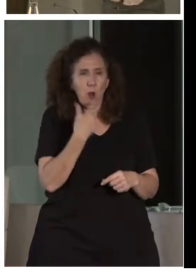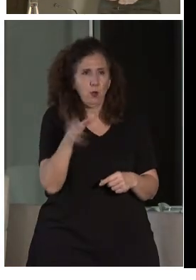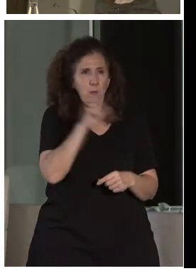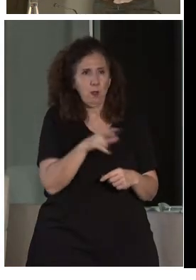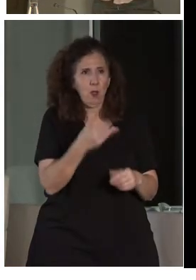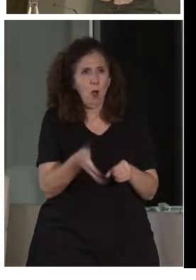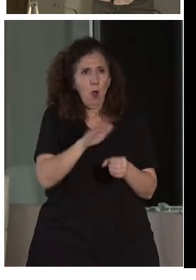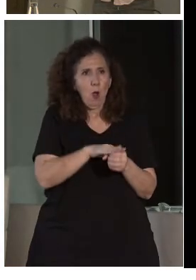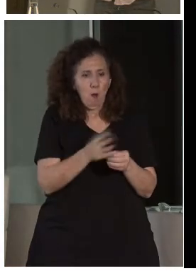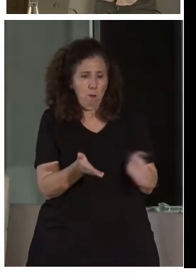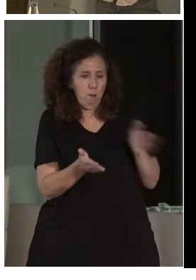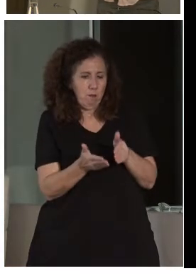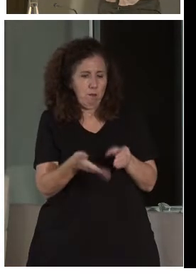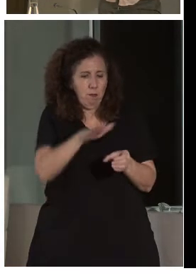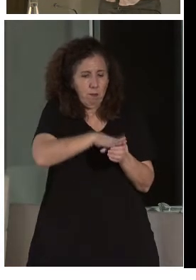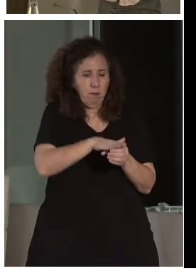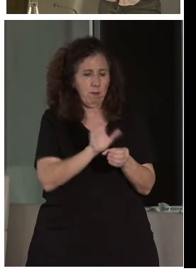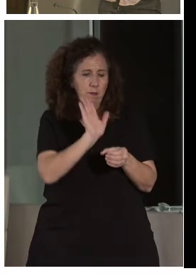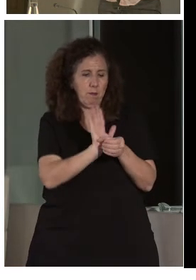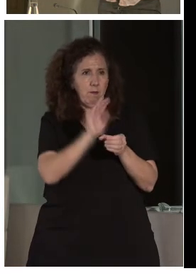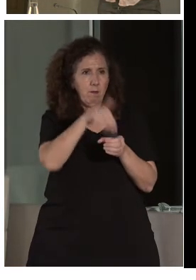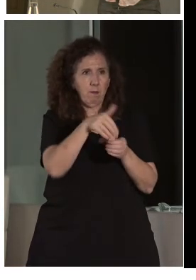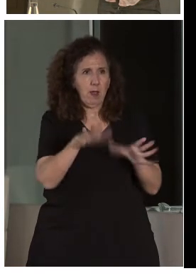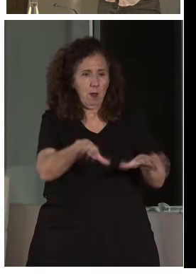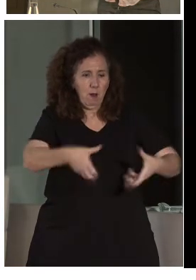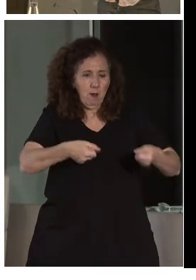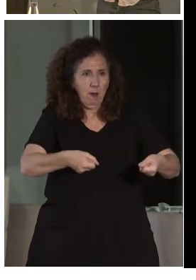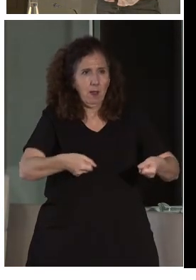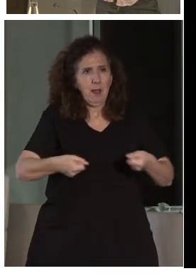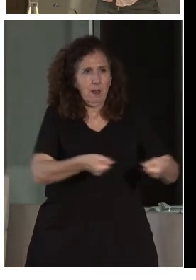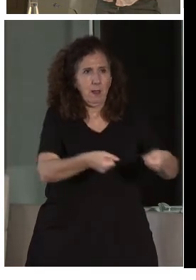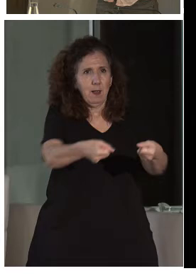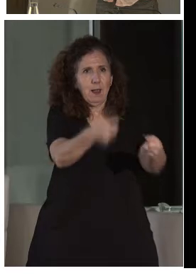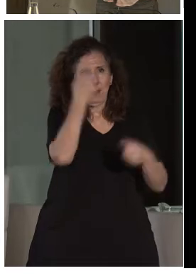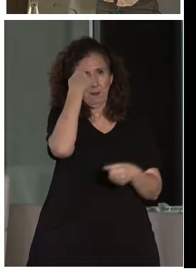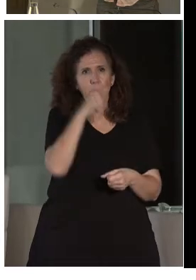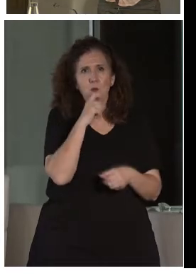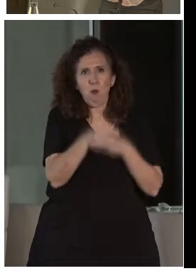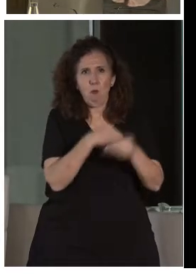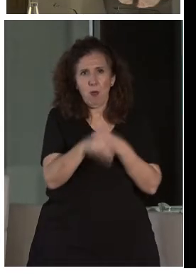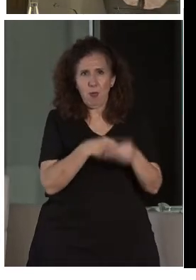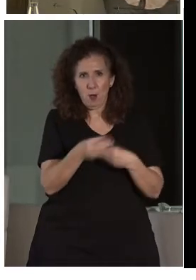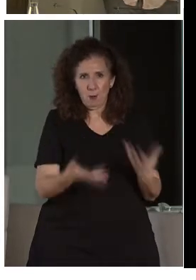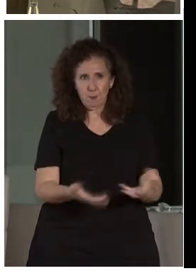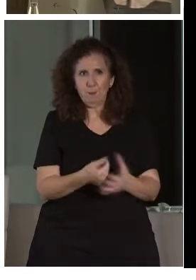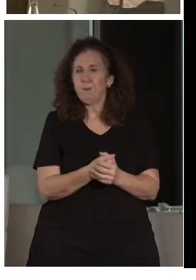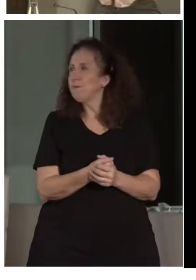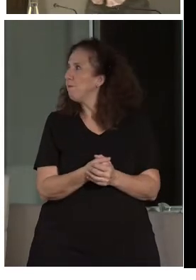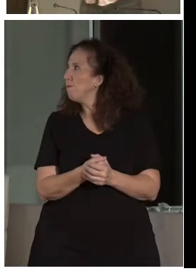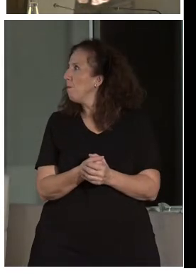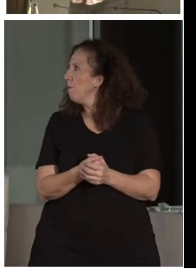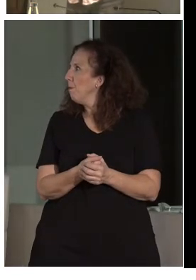siempre es un poco lo que haces, luego aprender a manejarla, en este caso, en el entorno del centro de visitantes.